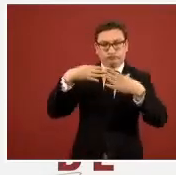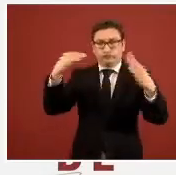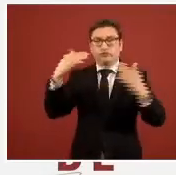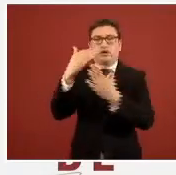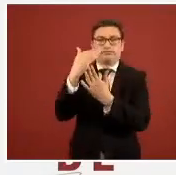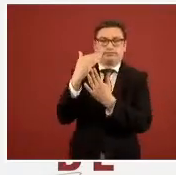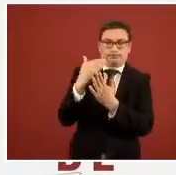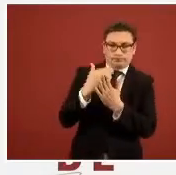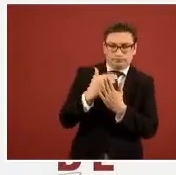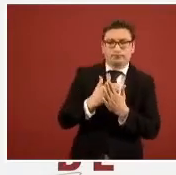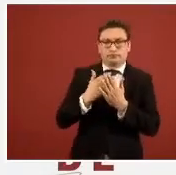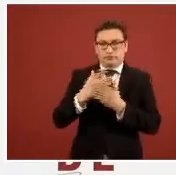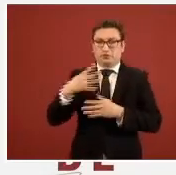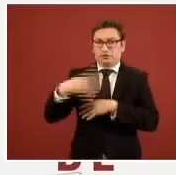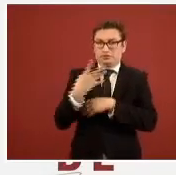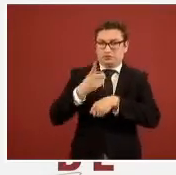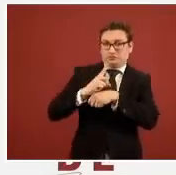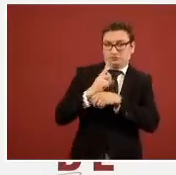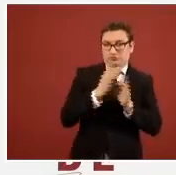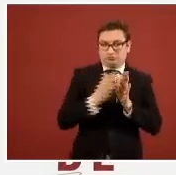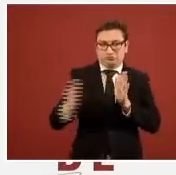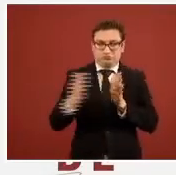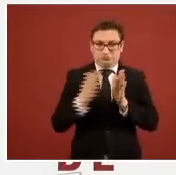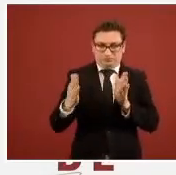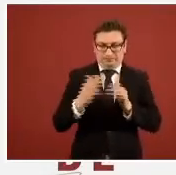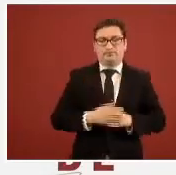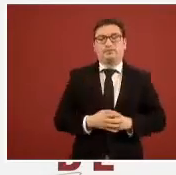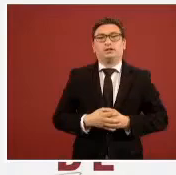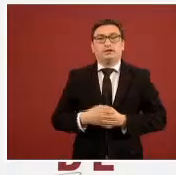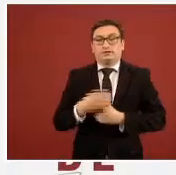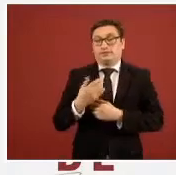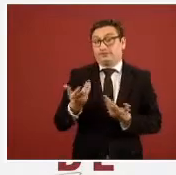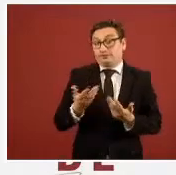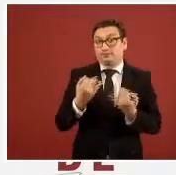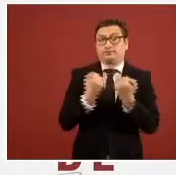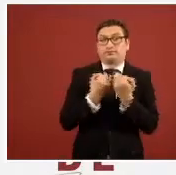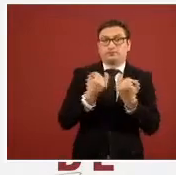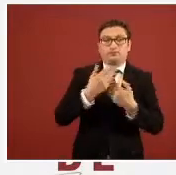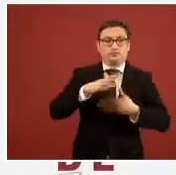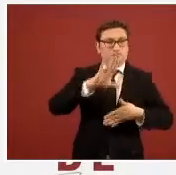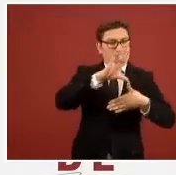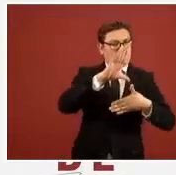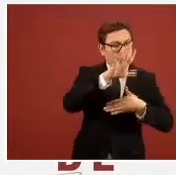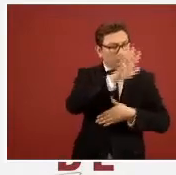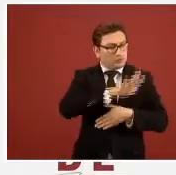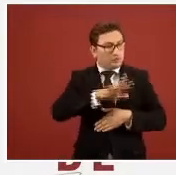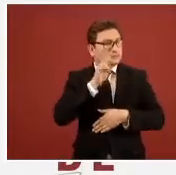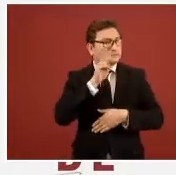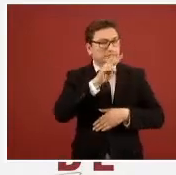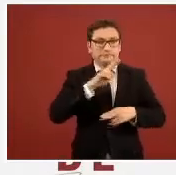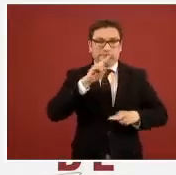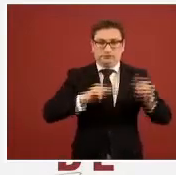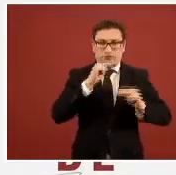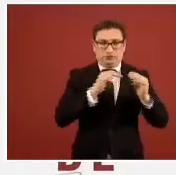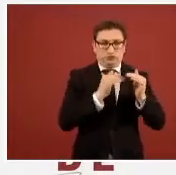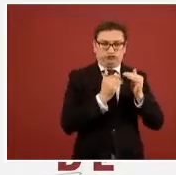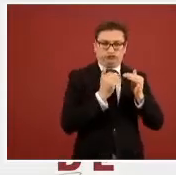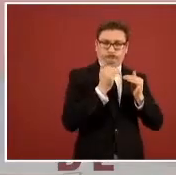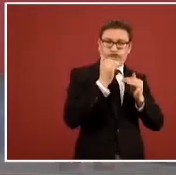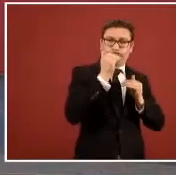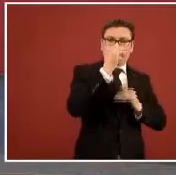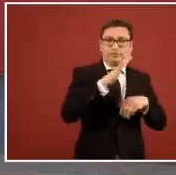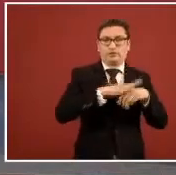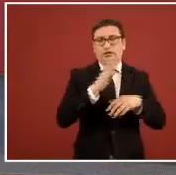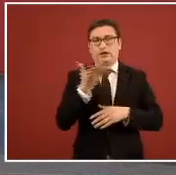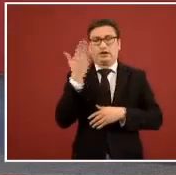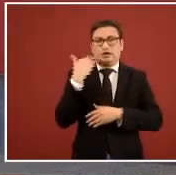en los últimos 14 días, mientras que la región de las Américas continúa incrementando. Ayer estábamos alrededor